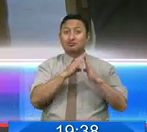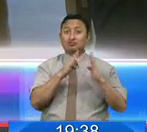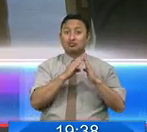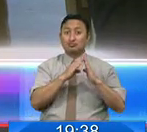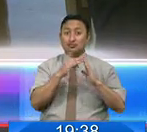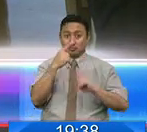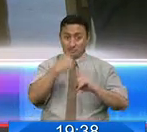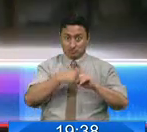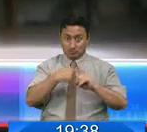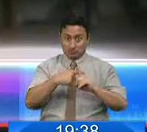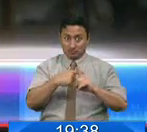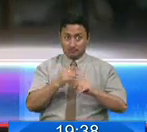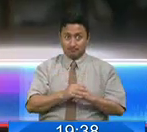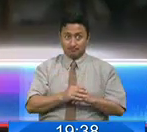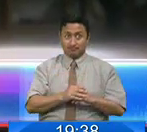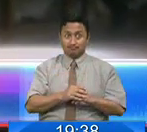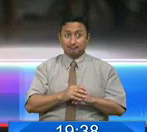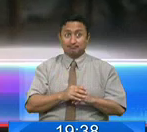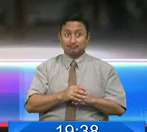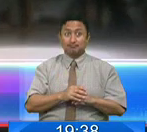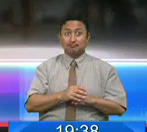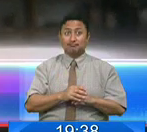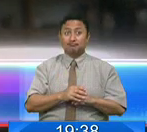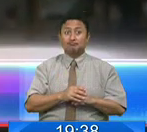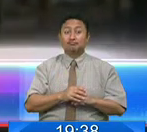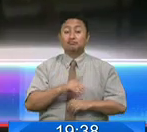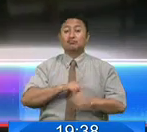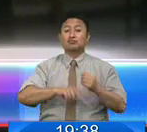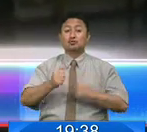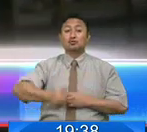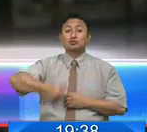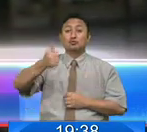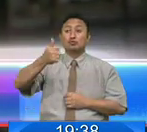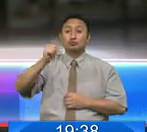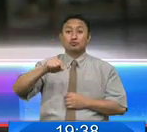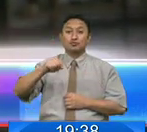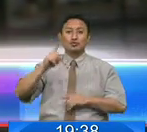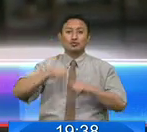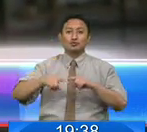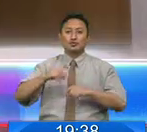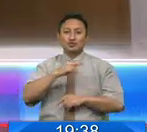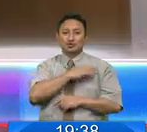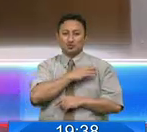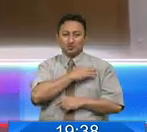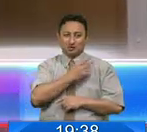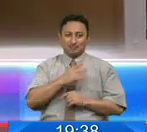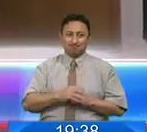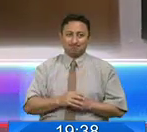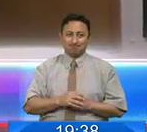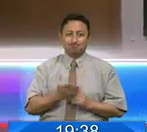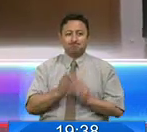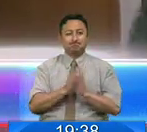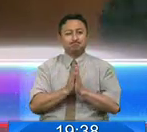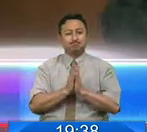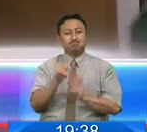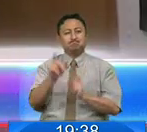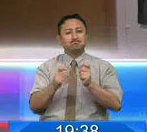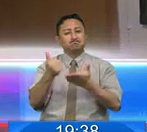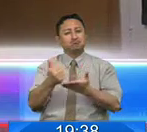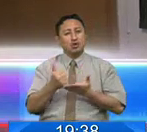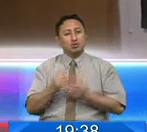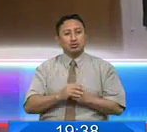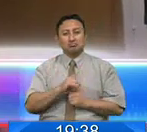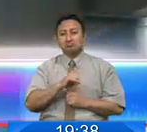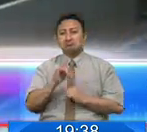casa donde vive no puede ayudar a su hijo mayor a que cumpla sus sueños de ser médico por lo que apelan al corazón de la gente o de